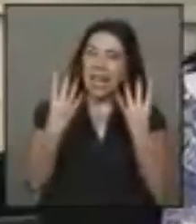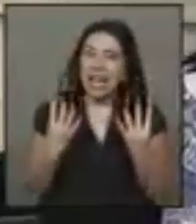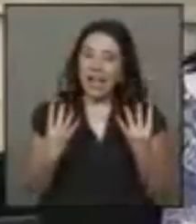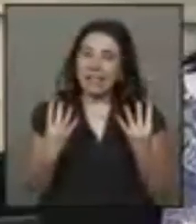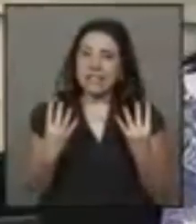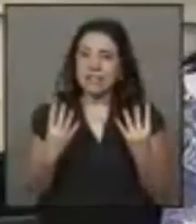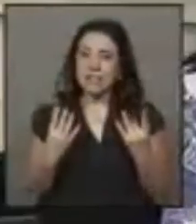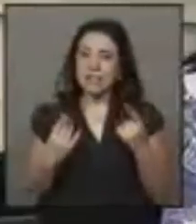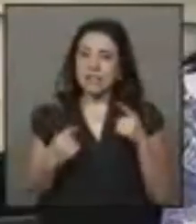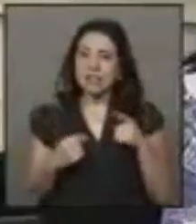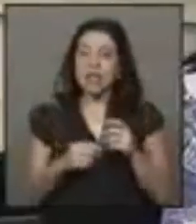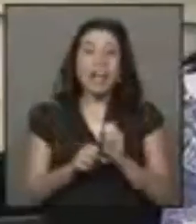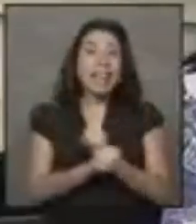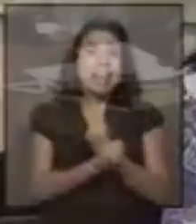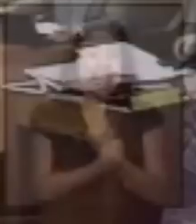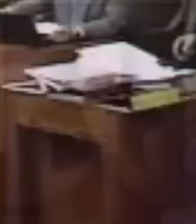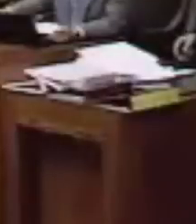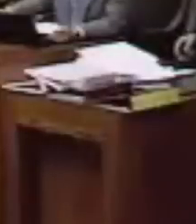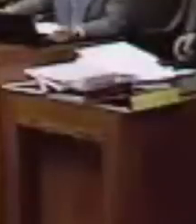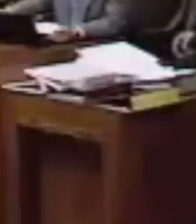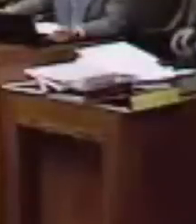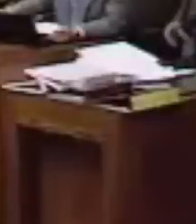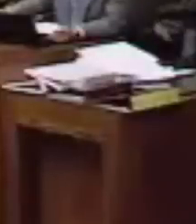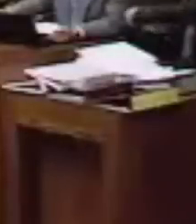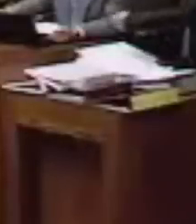por lo demás es una cárcel bastante nueva, ¿no?